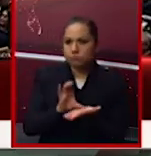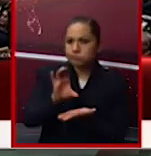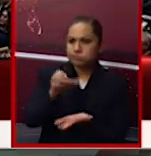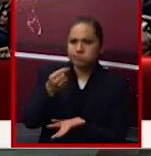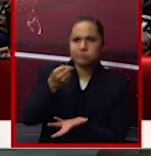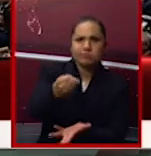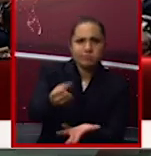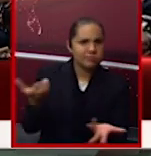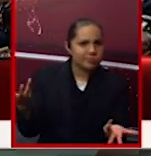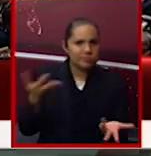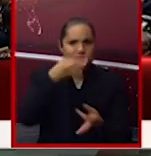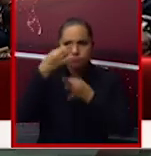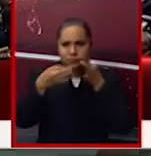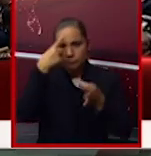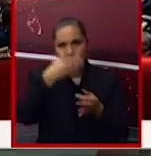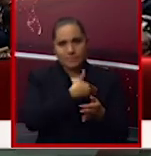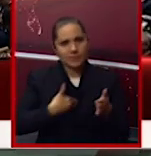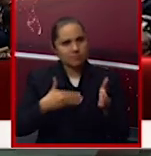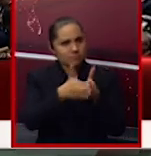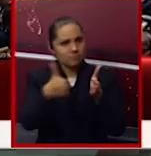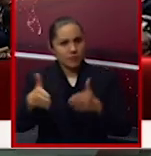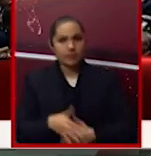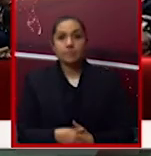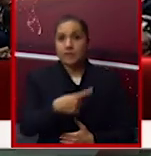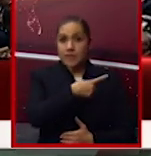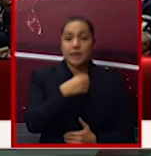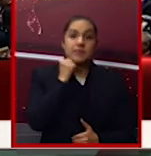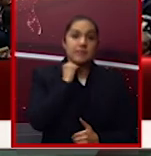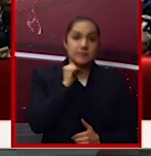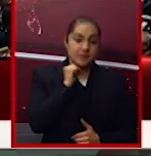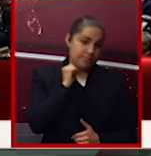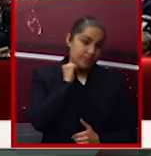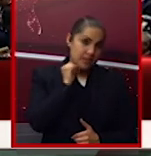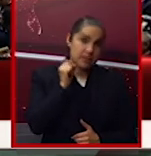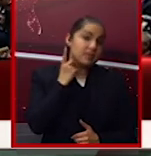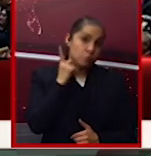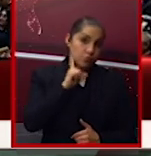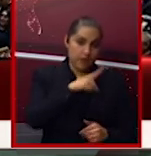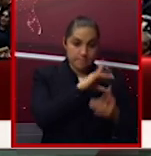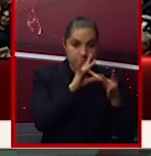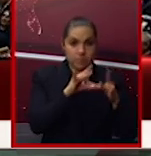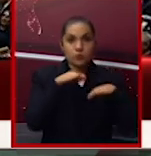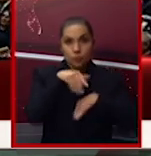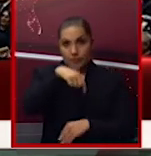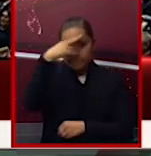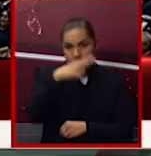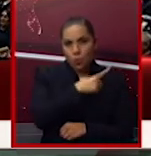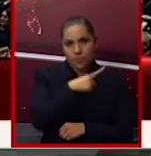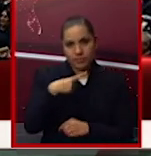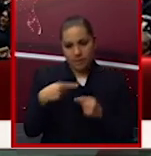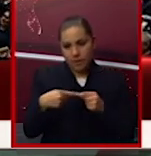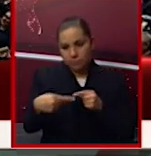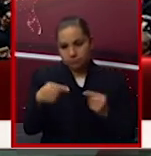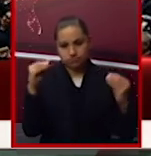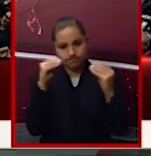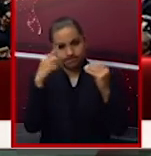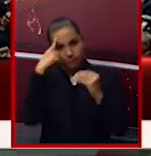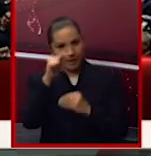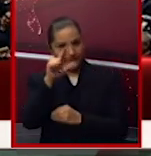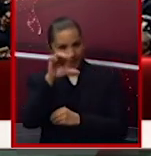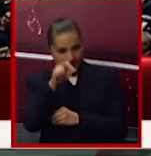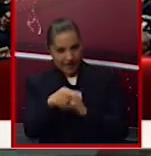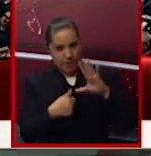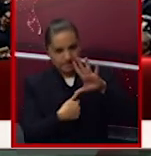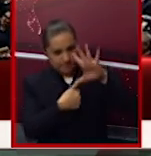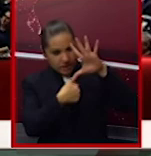La legisladora se pronunció por una participación digna en el país ante la renegociación del Tratado de Libre Comercio de América del Norte y detalló